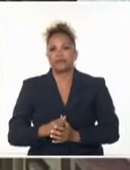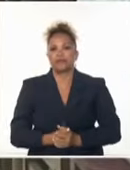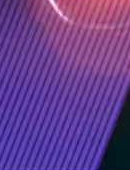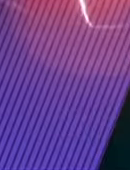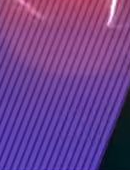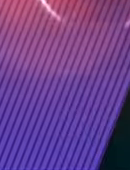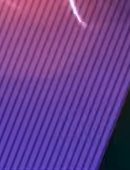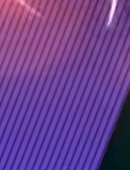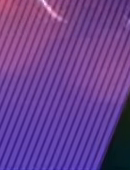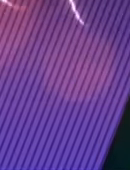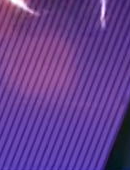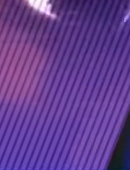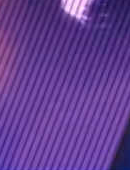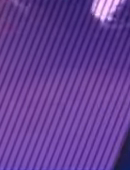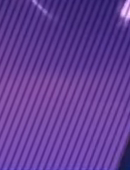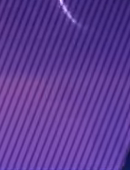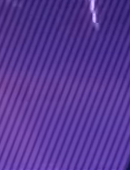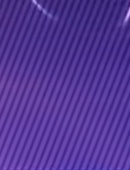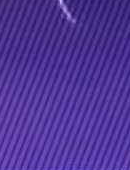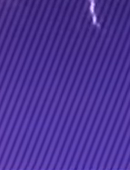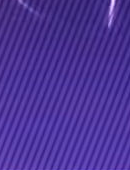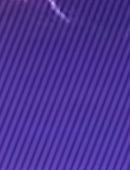Gracias.